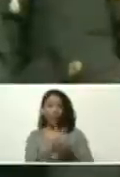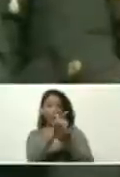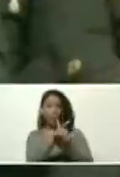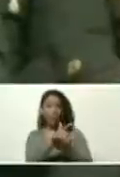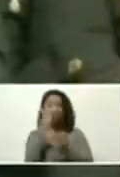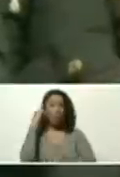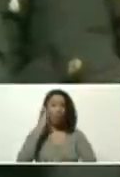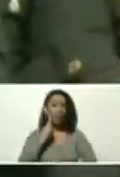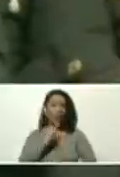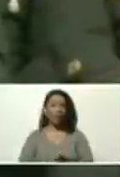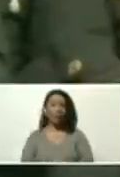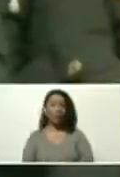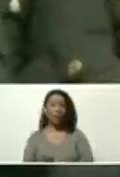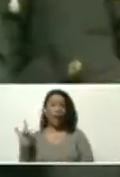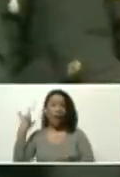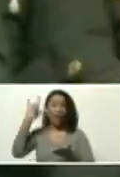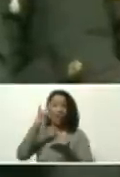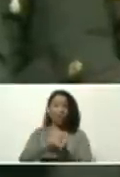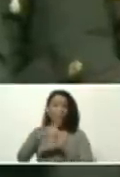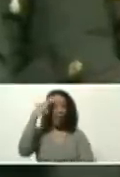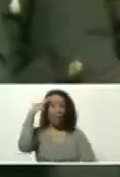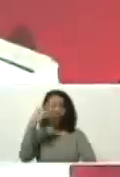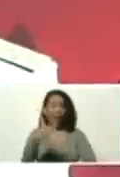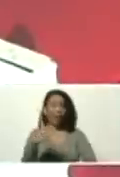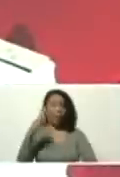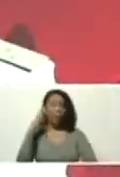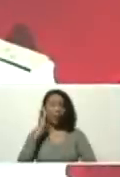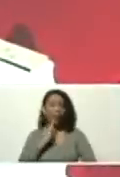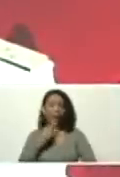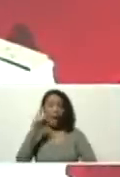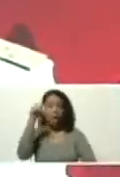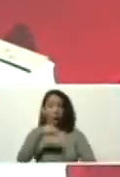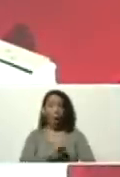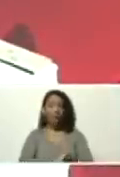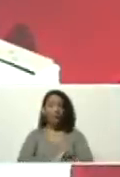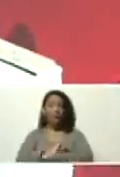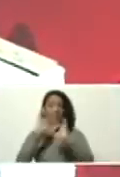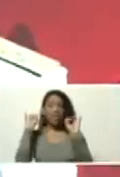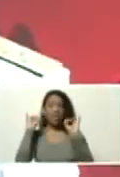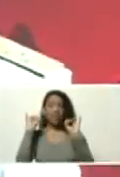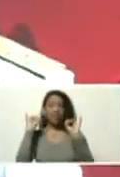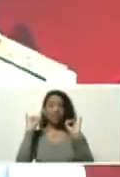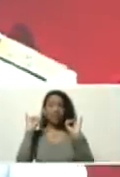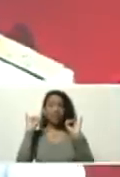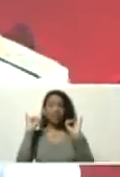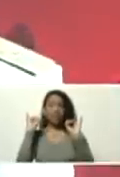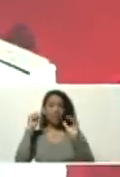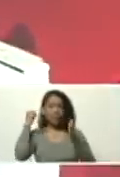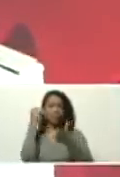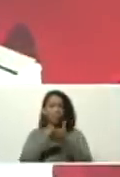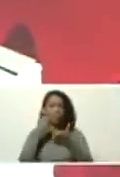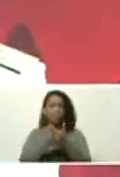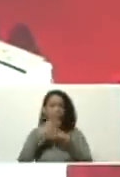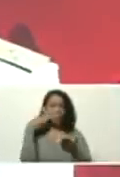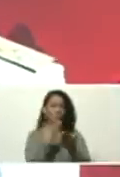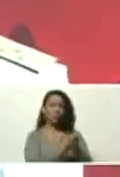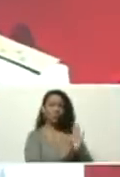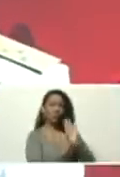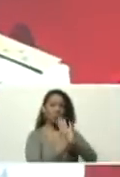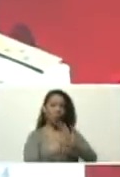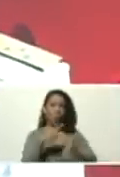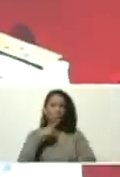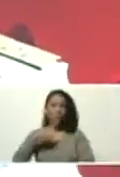Bolivariana y en la Aviación Militar Bolivariana, que hoy terminan y que con bizarría demostrada